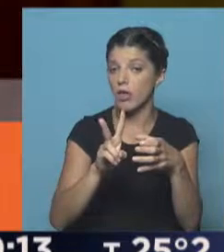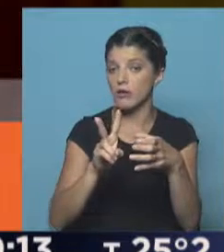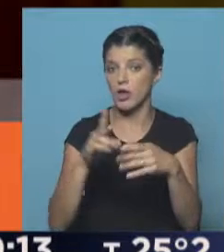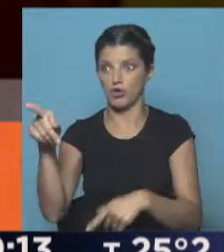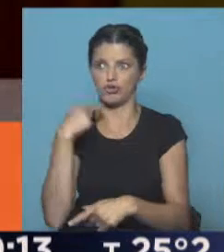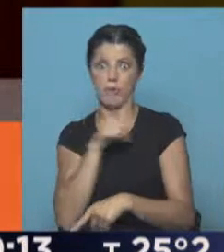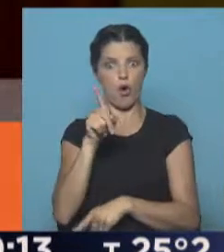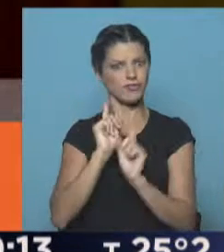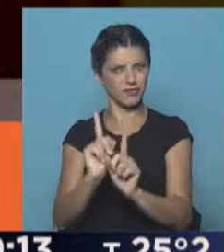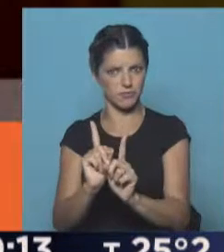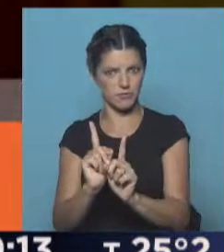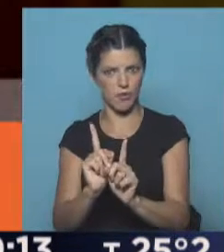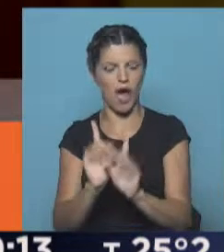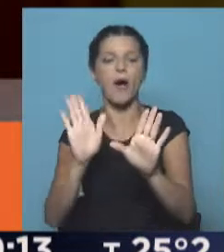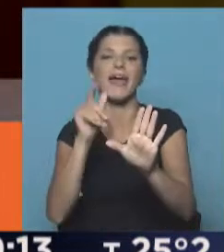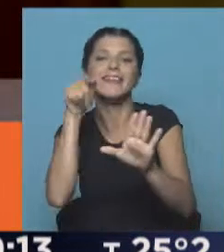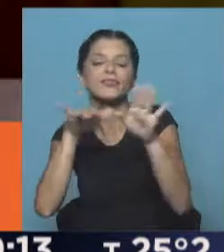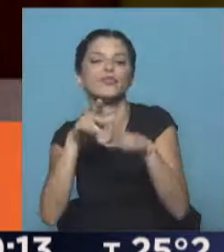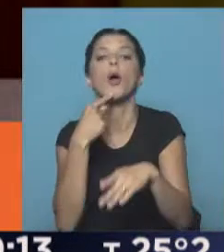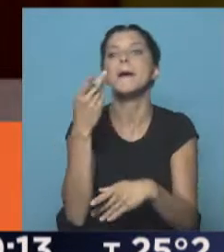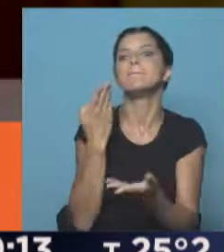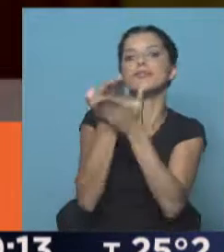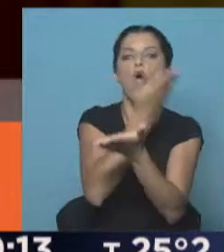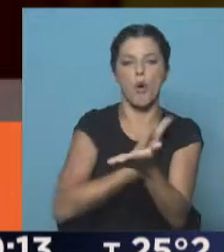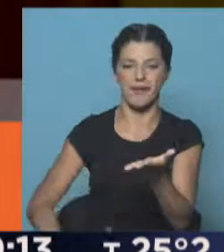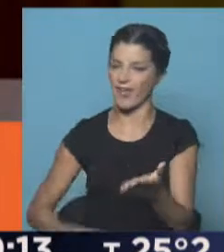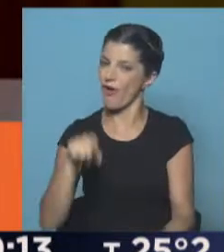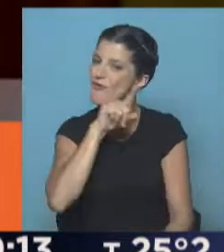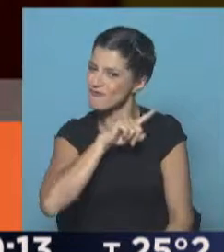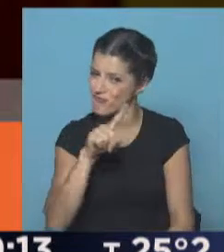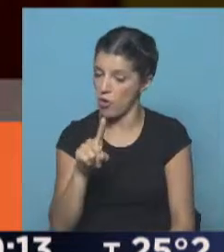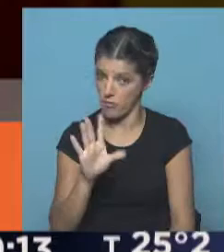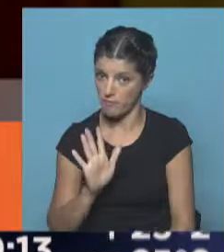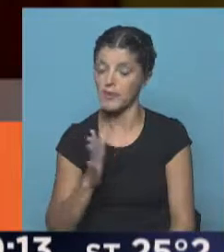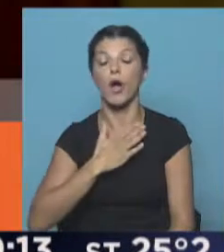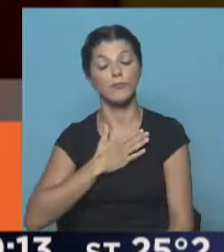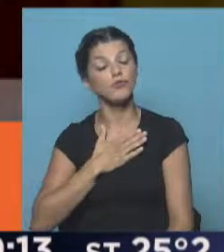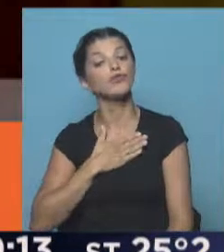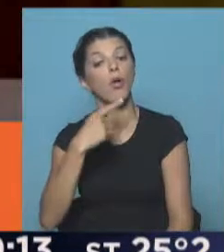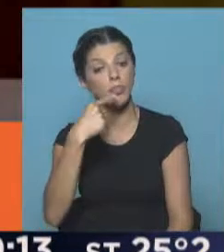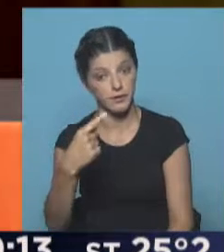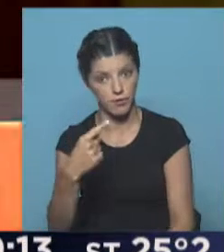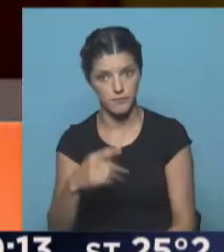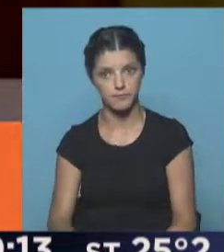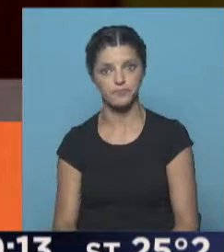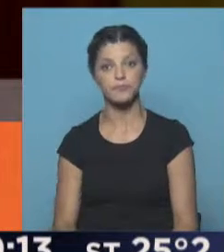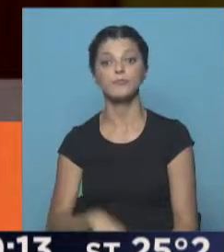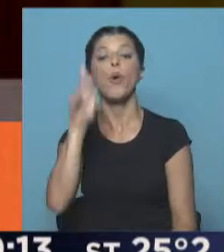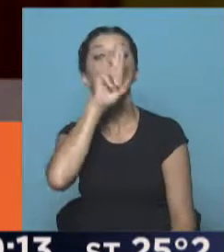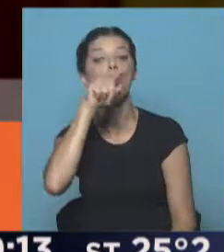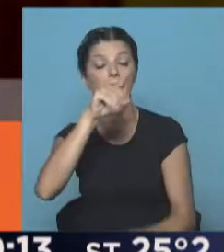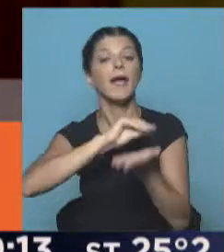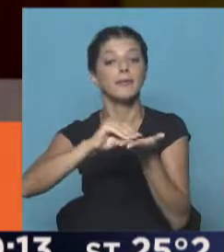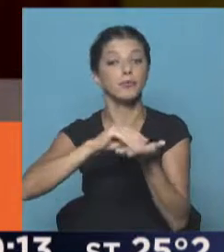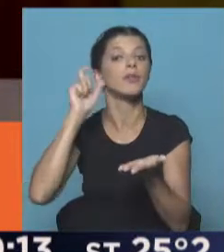ese no es el gobernador que lo manda. Pero lo que sí digo es que acá la diputada González